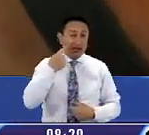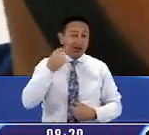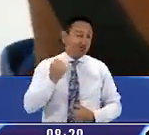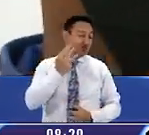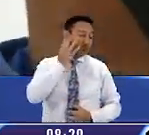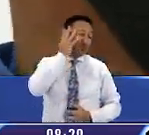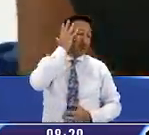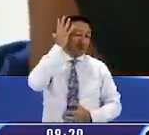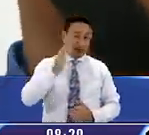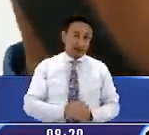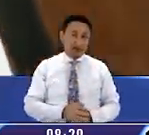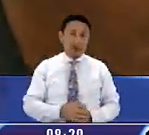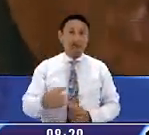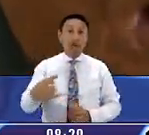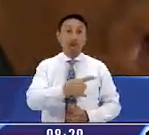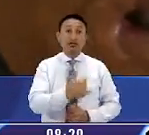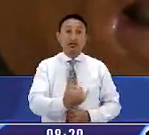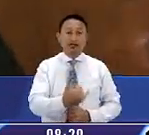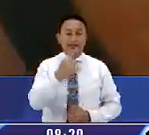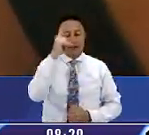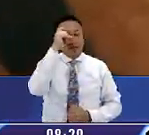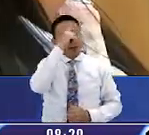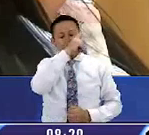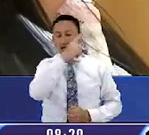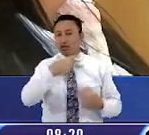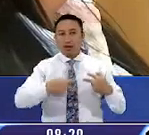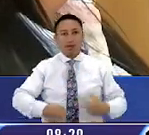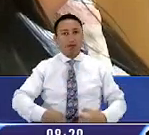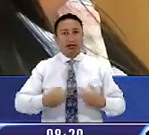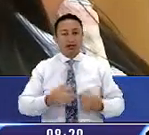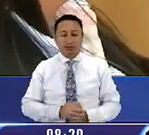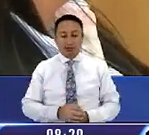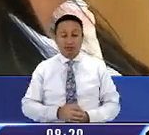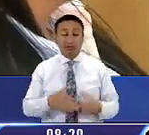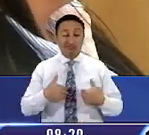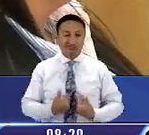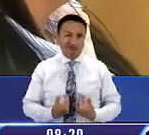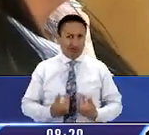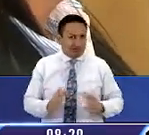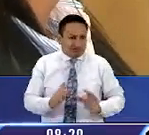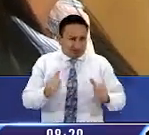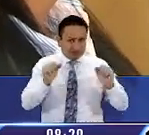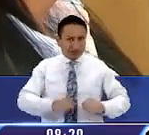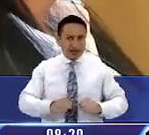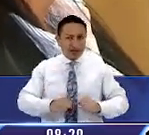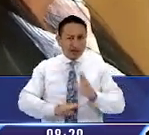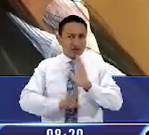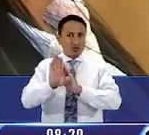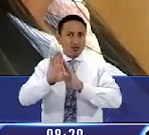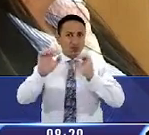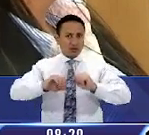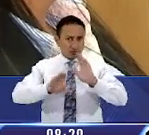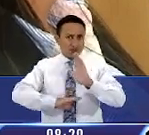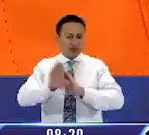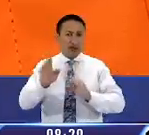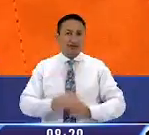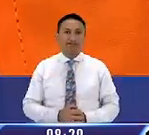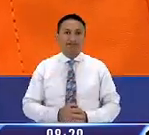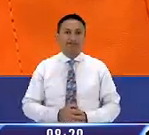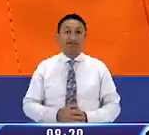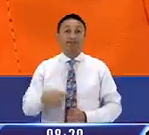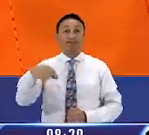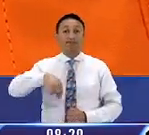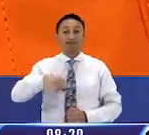quemaduras. Para él, la vida ha sido cuesta arriba, pero jamás ha perdido la fe y las ganas de salir adelante. Encontró